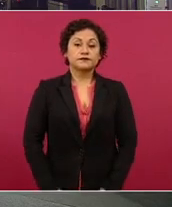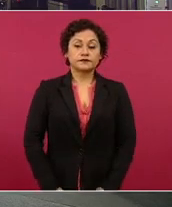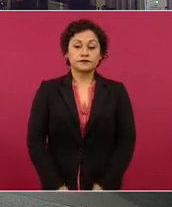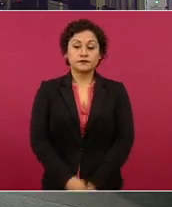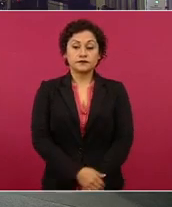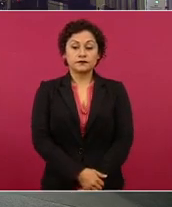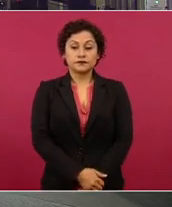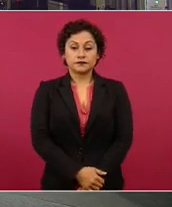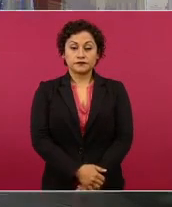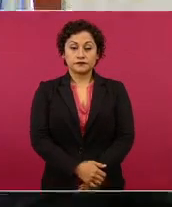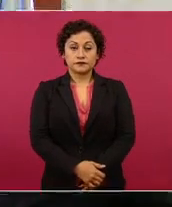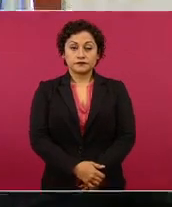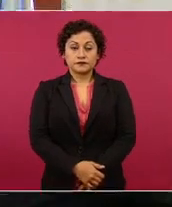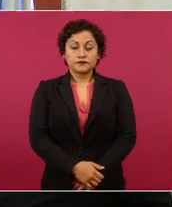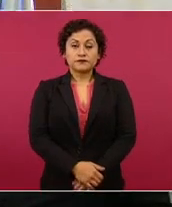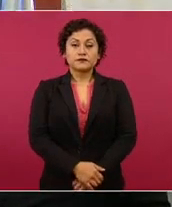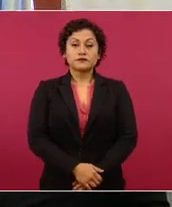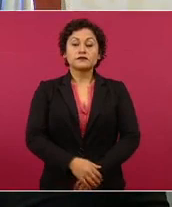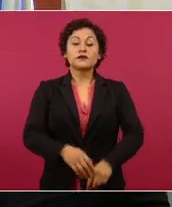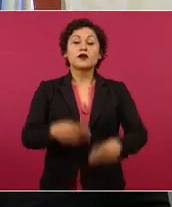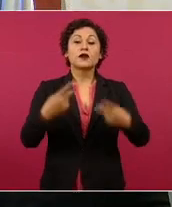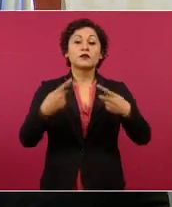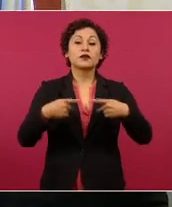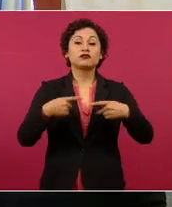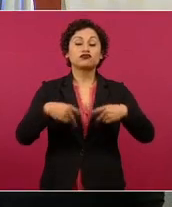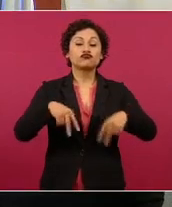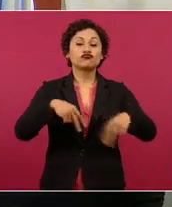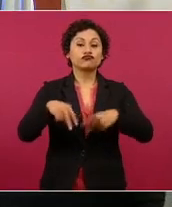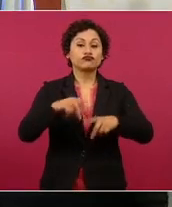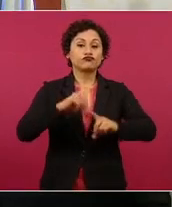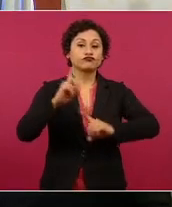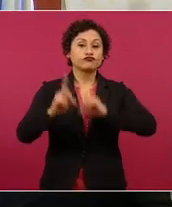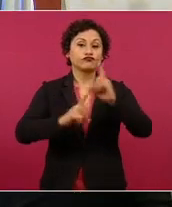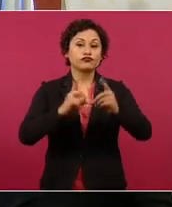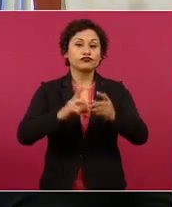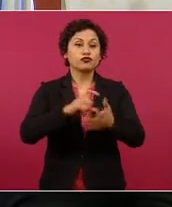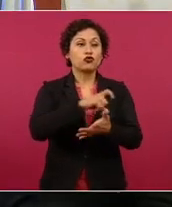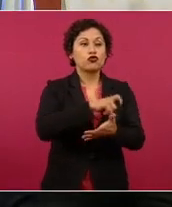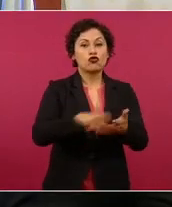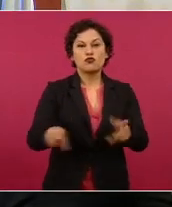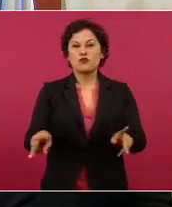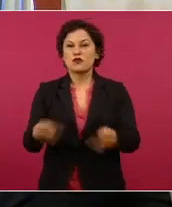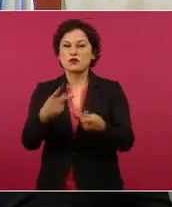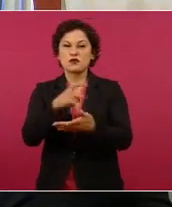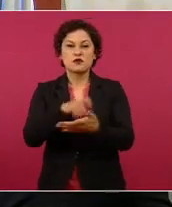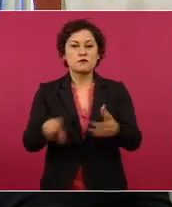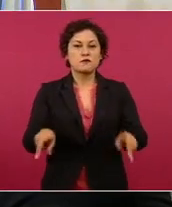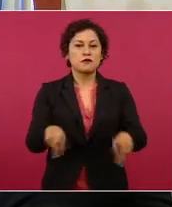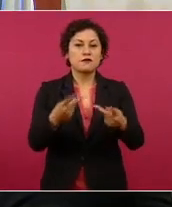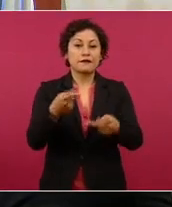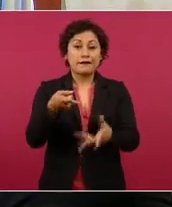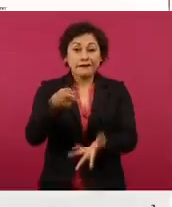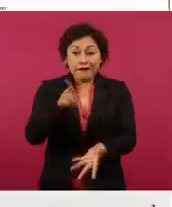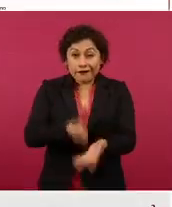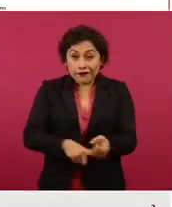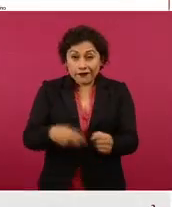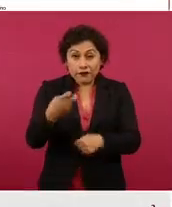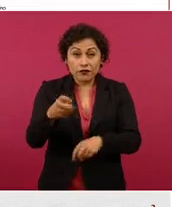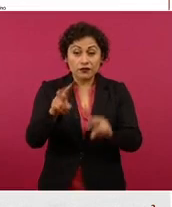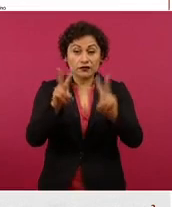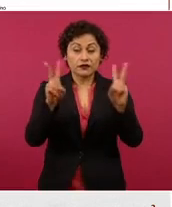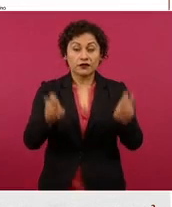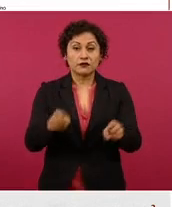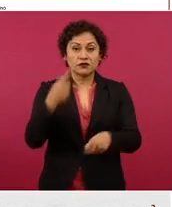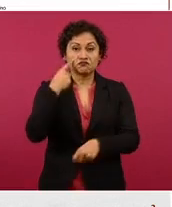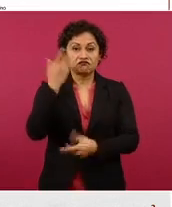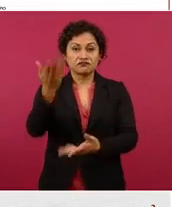La compra-venta de jugadores a sobreprecio ha sido una de las formas en donde se generan más ganancias